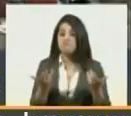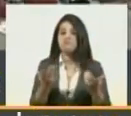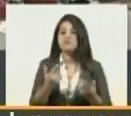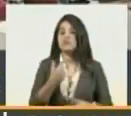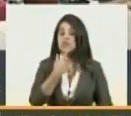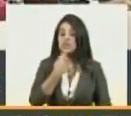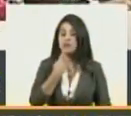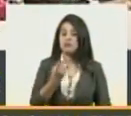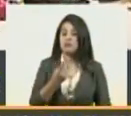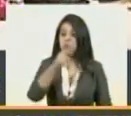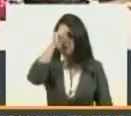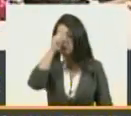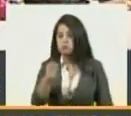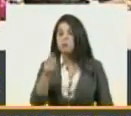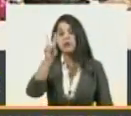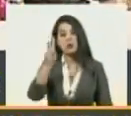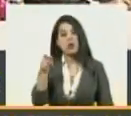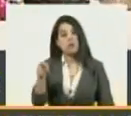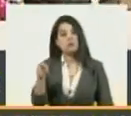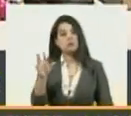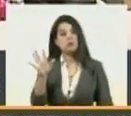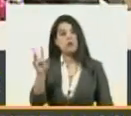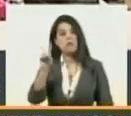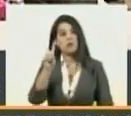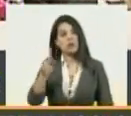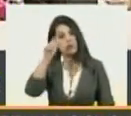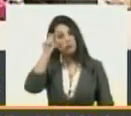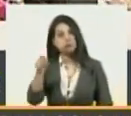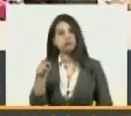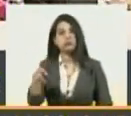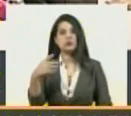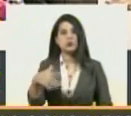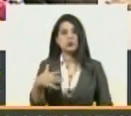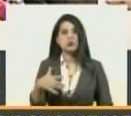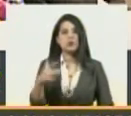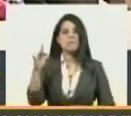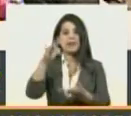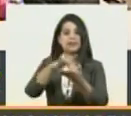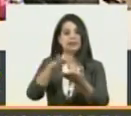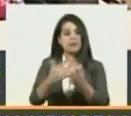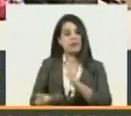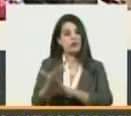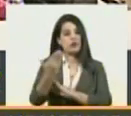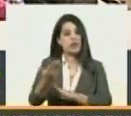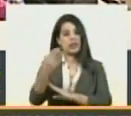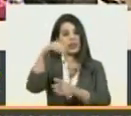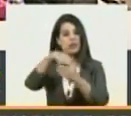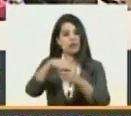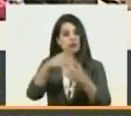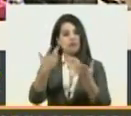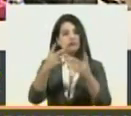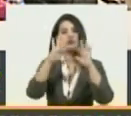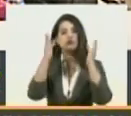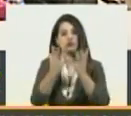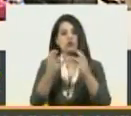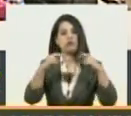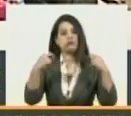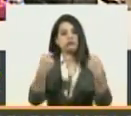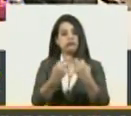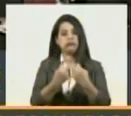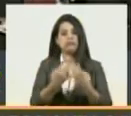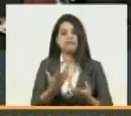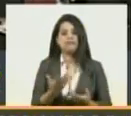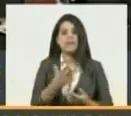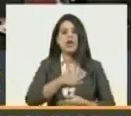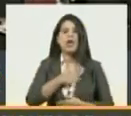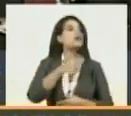reconocido el papel que juega Venezuela en estos ámbitos tan importantes. La comunidad internacional